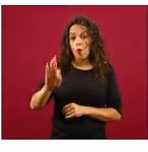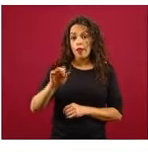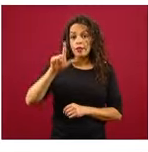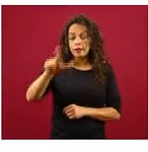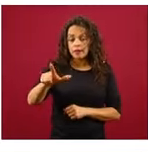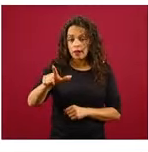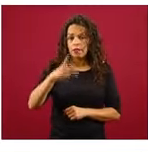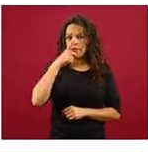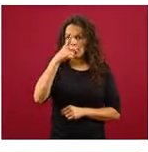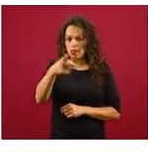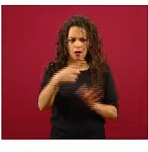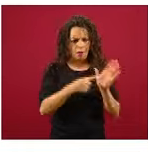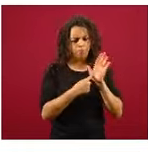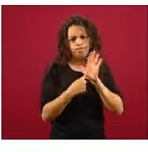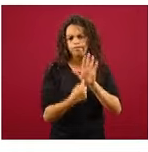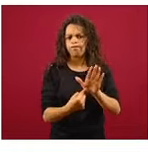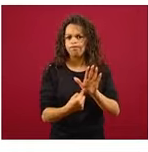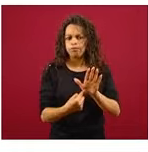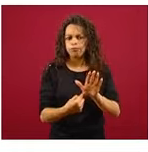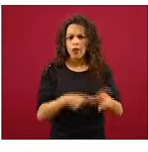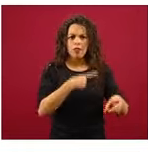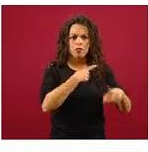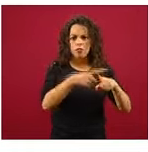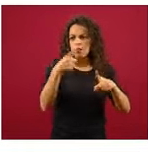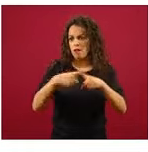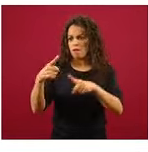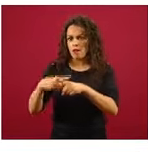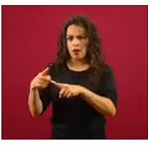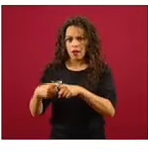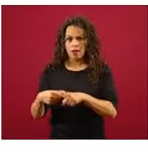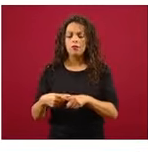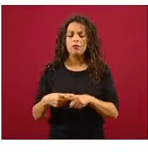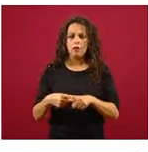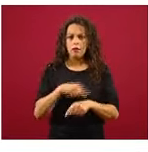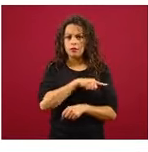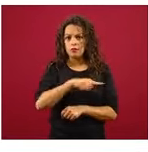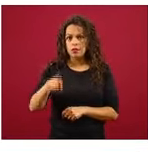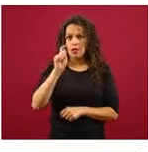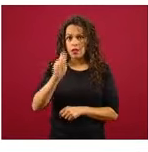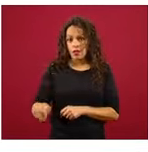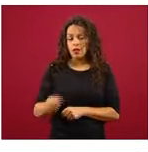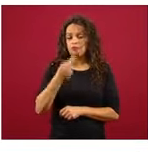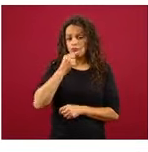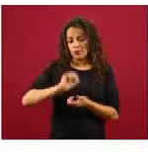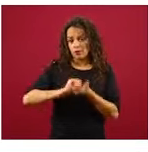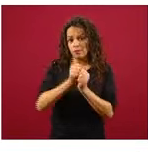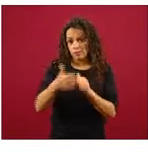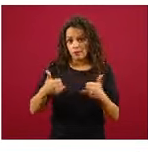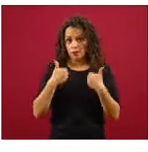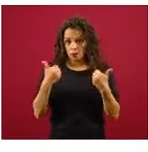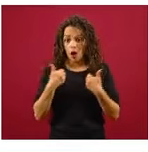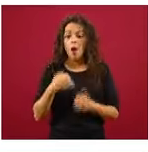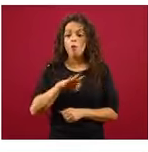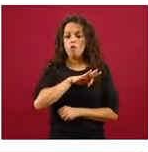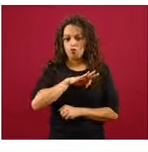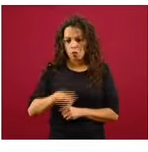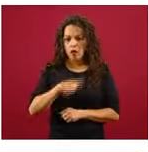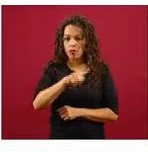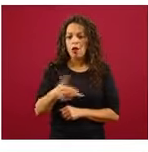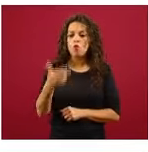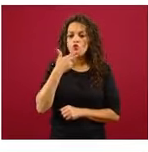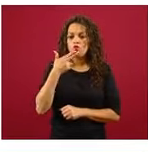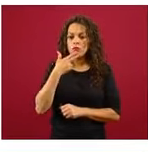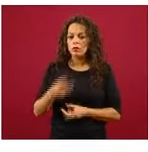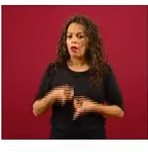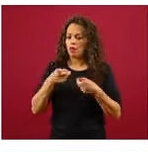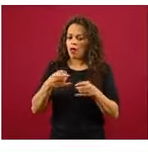047, y todo adolescente debe recibir servicios de salud sexual y reproductiva adecuado para su